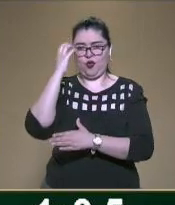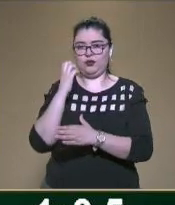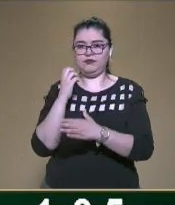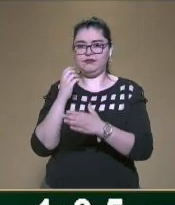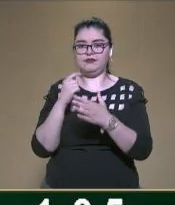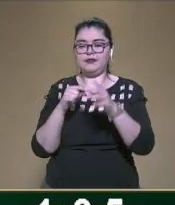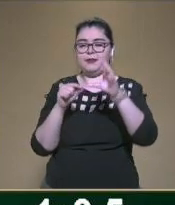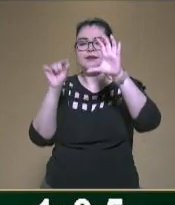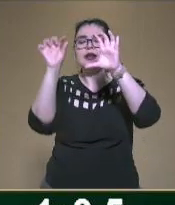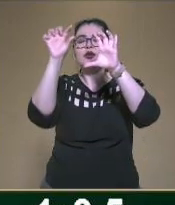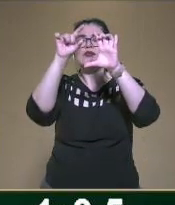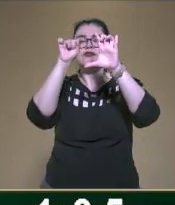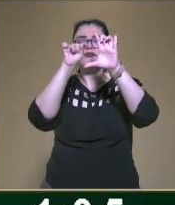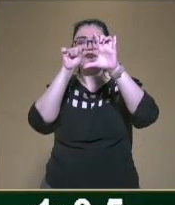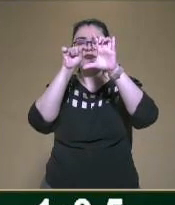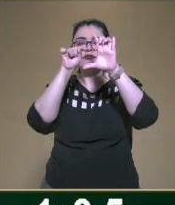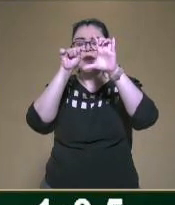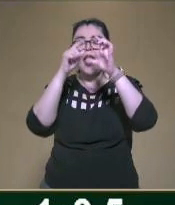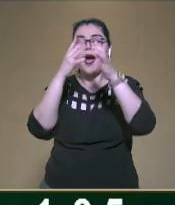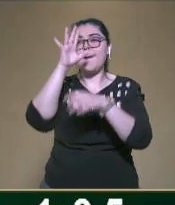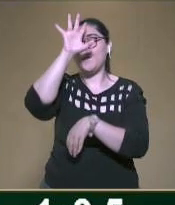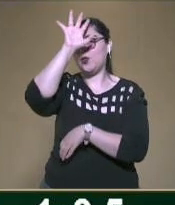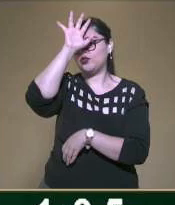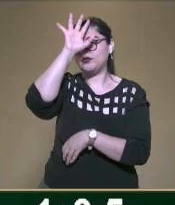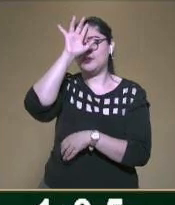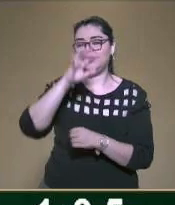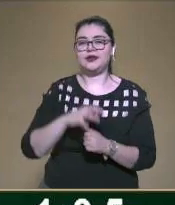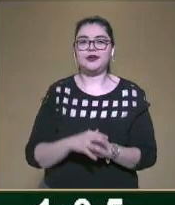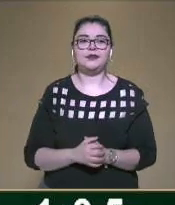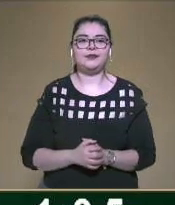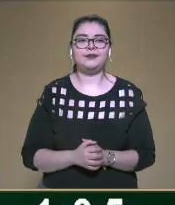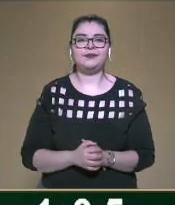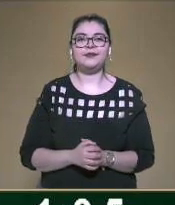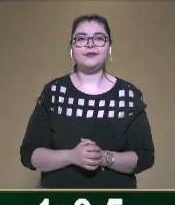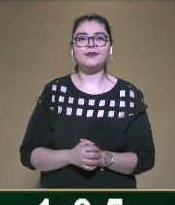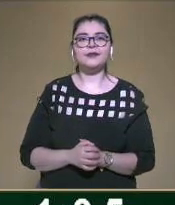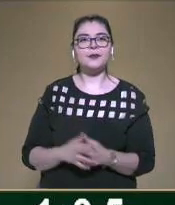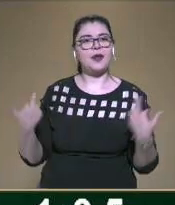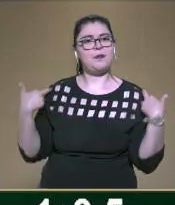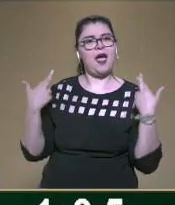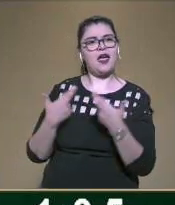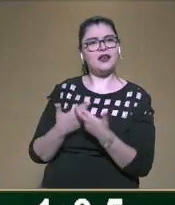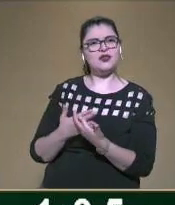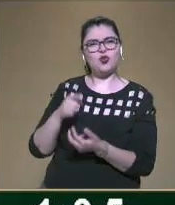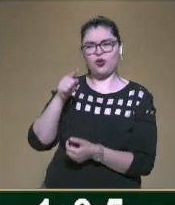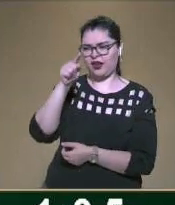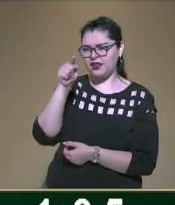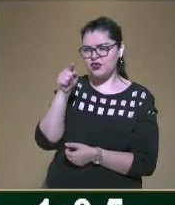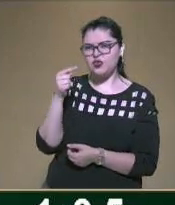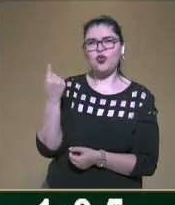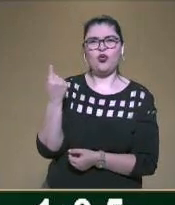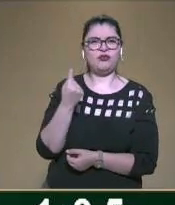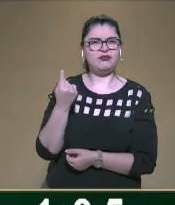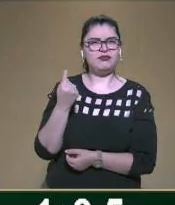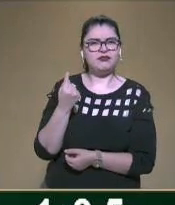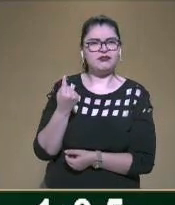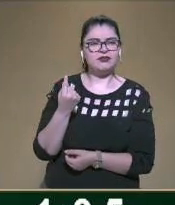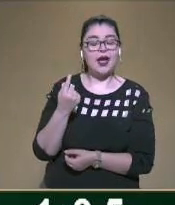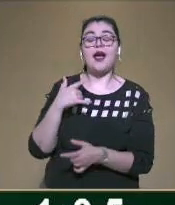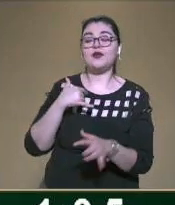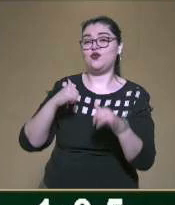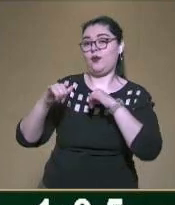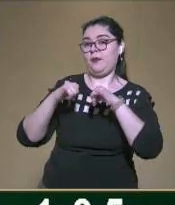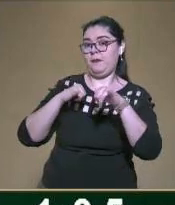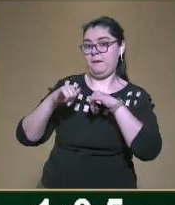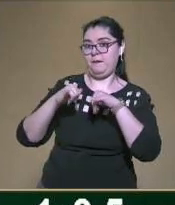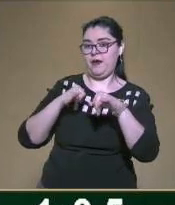Ahora sí, nos vamos de lo general a lo particular. Maestro, ¿qué es esto? ¿Un qué? Pues vemos que es un mapa. Es